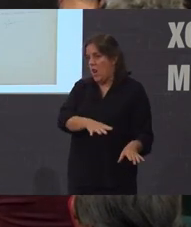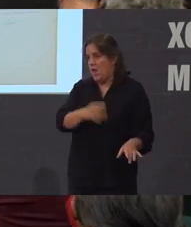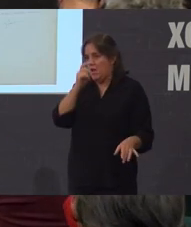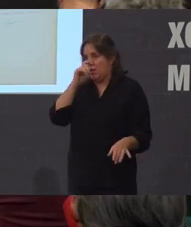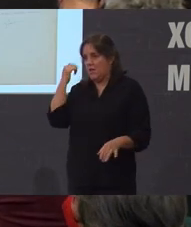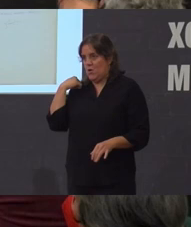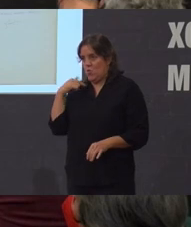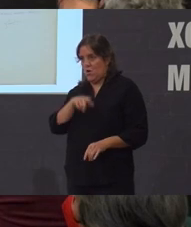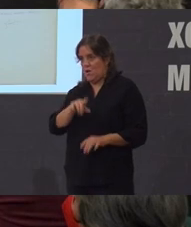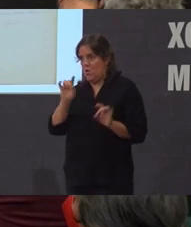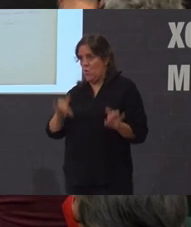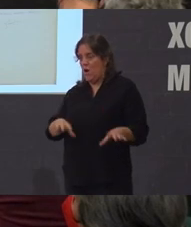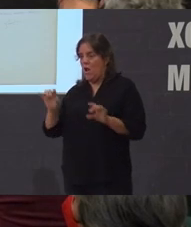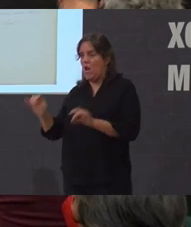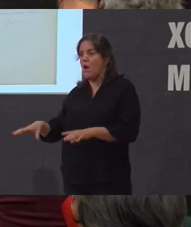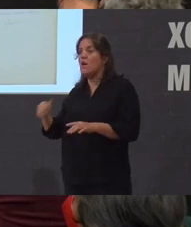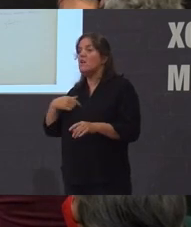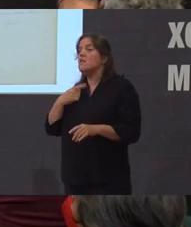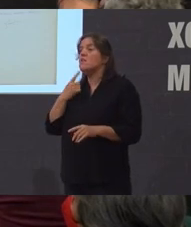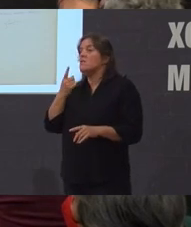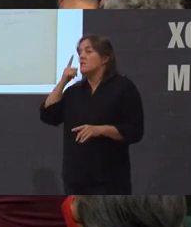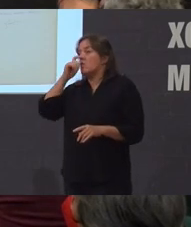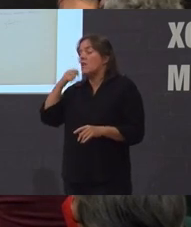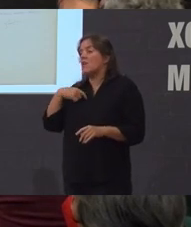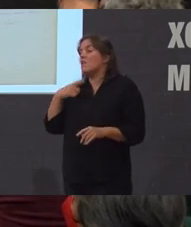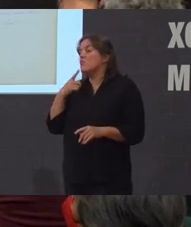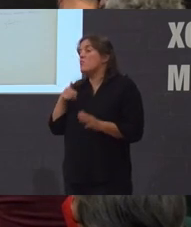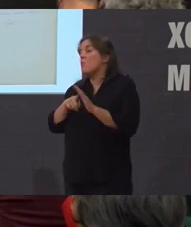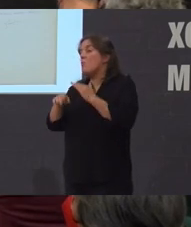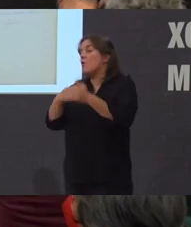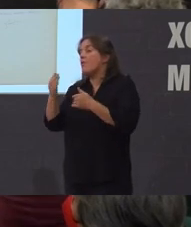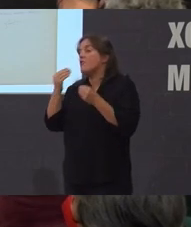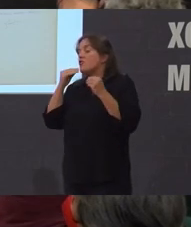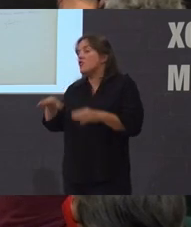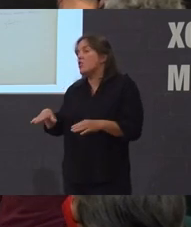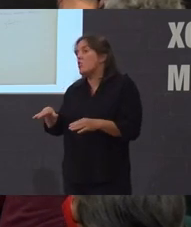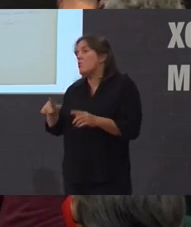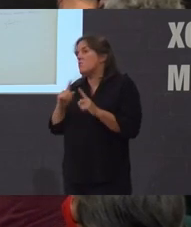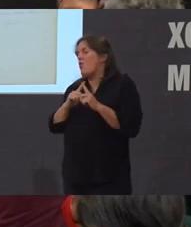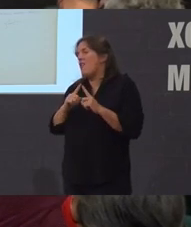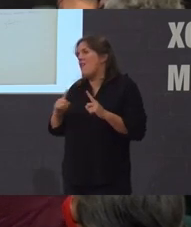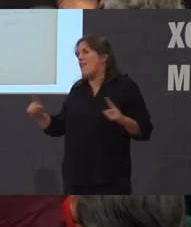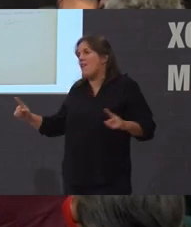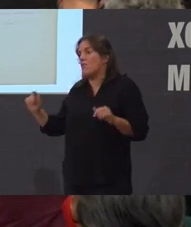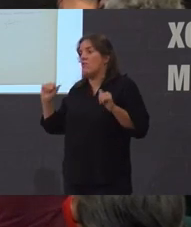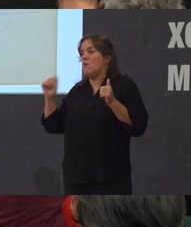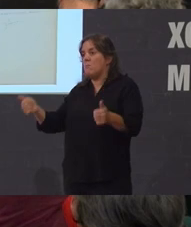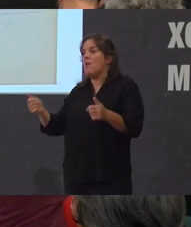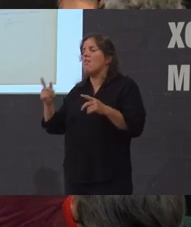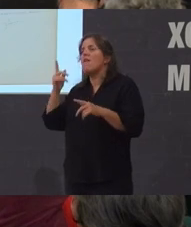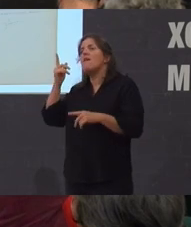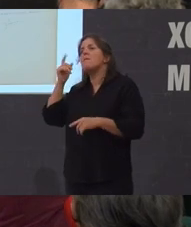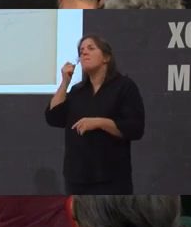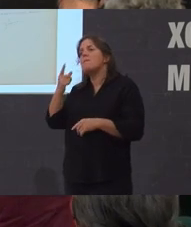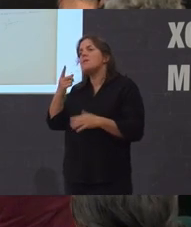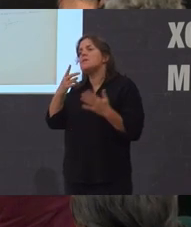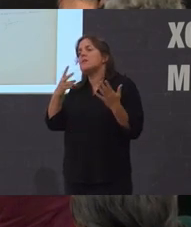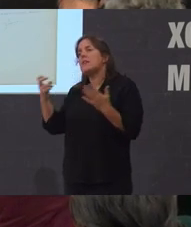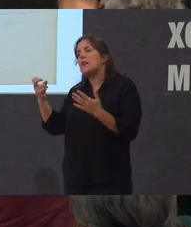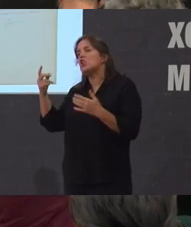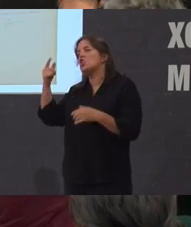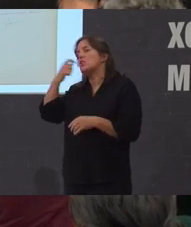recordar, pero sí señalar tamén, que é un proceso histórico longuísimo, que xa empezou cor cercados do 1700 en